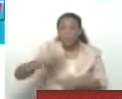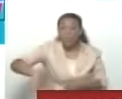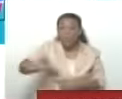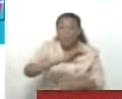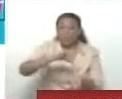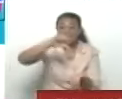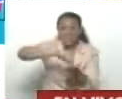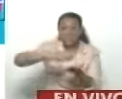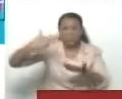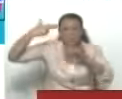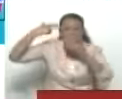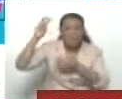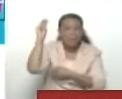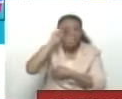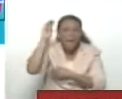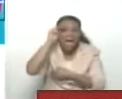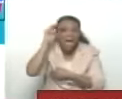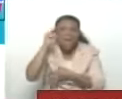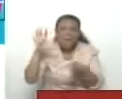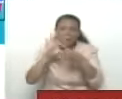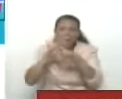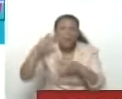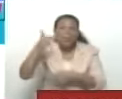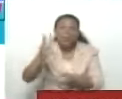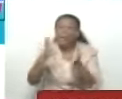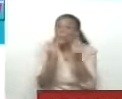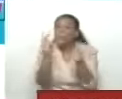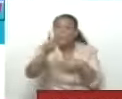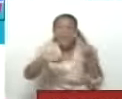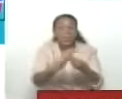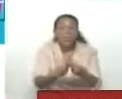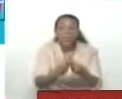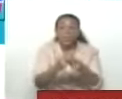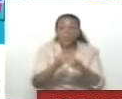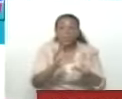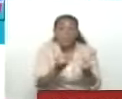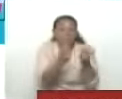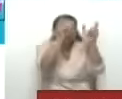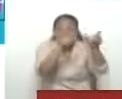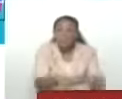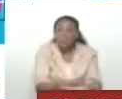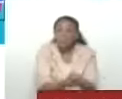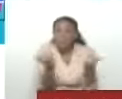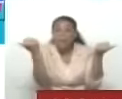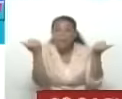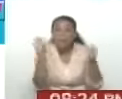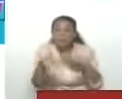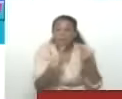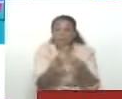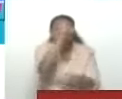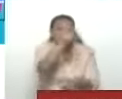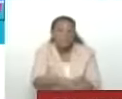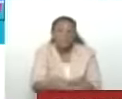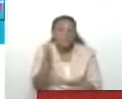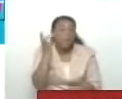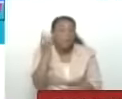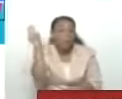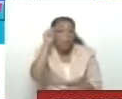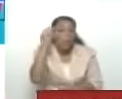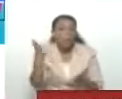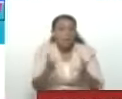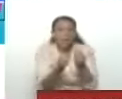secuestró a una maestra que estaba asilada política. Y que nunca apareció. Elena Quintero. Desaparecida. Y desapareció, más nunca se supo de la